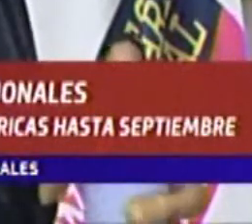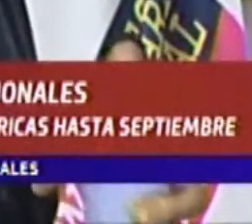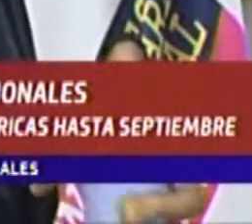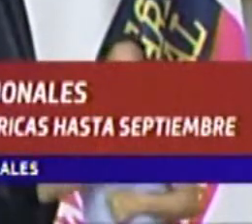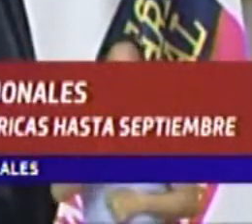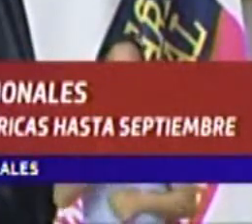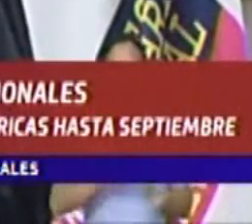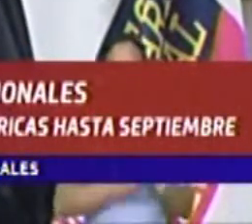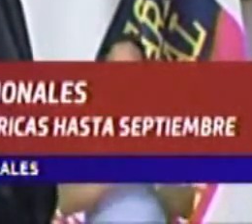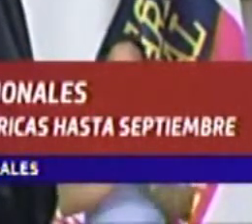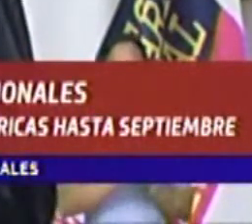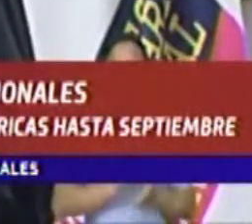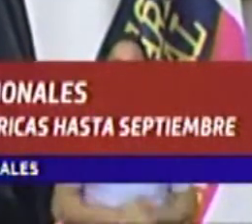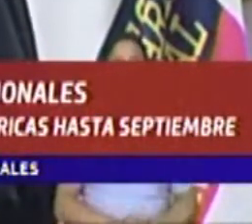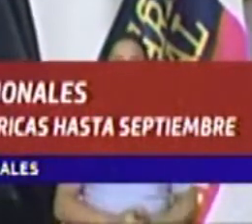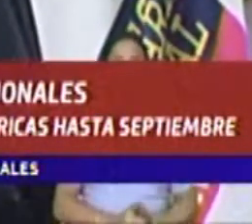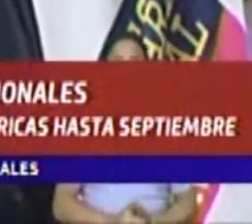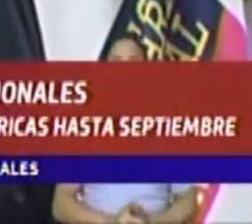de